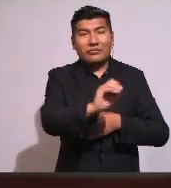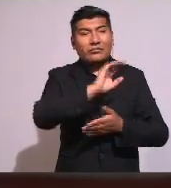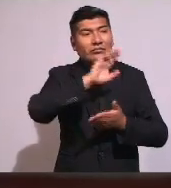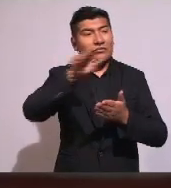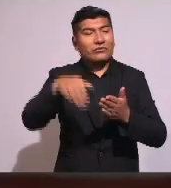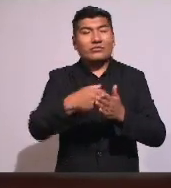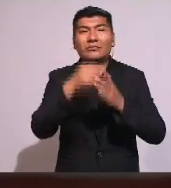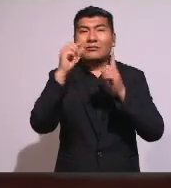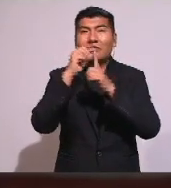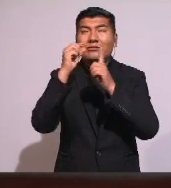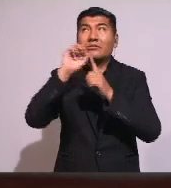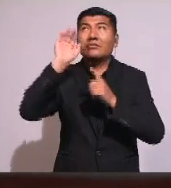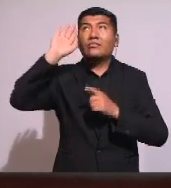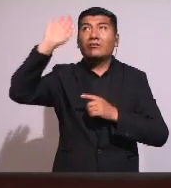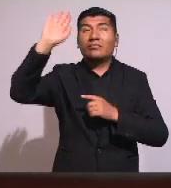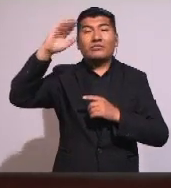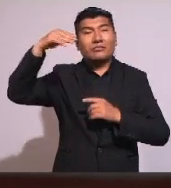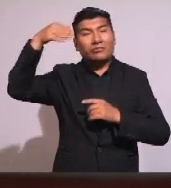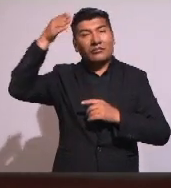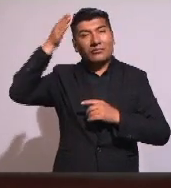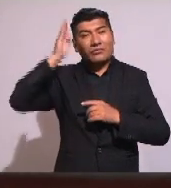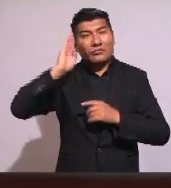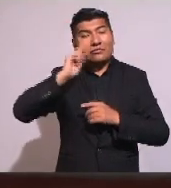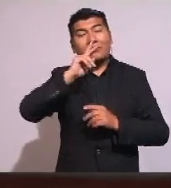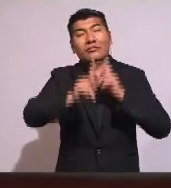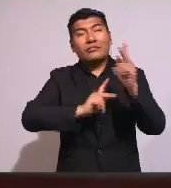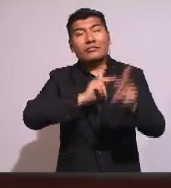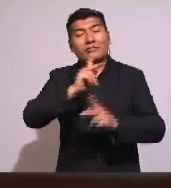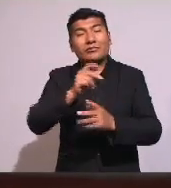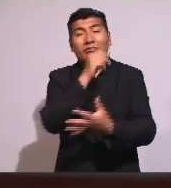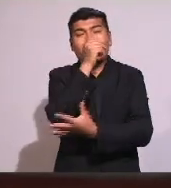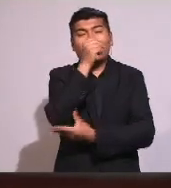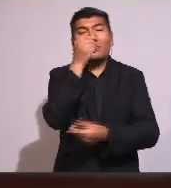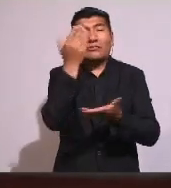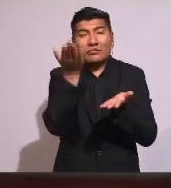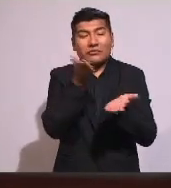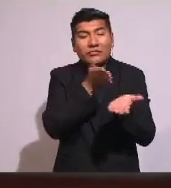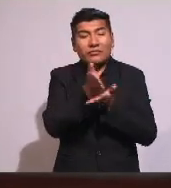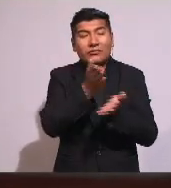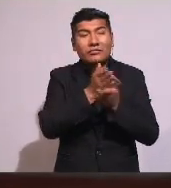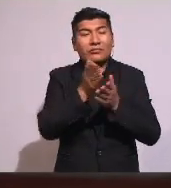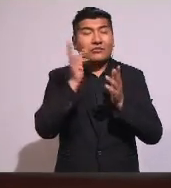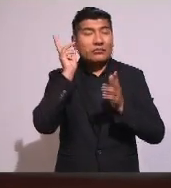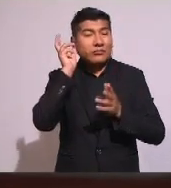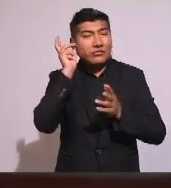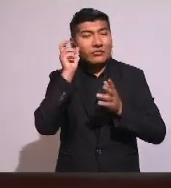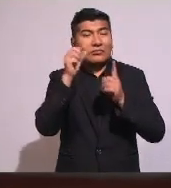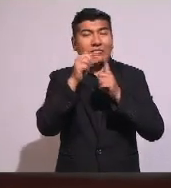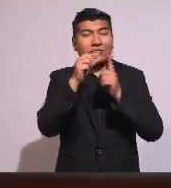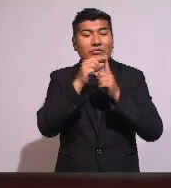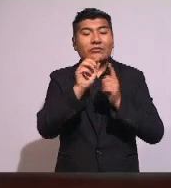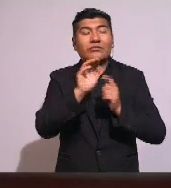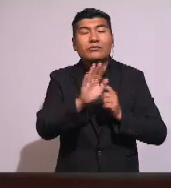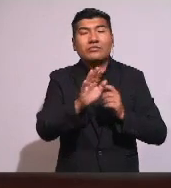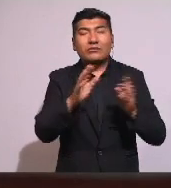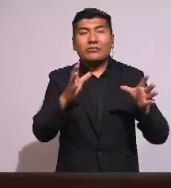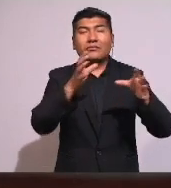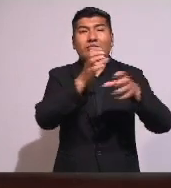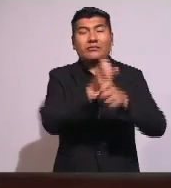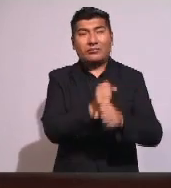de la boca de Dios. Los pobres tienen el derecho de escuchar el Evangelio en su